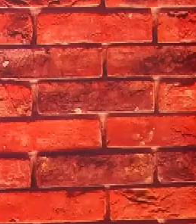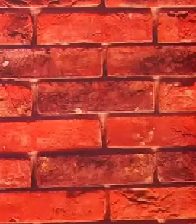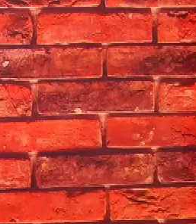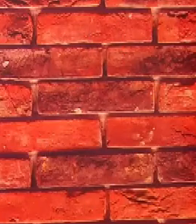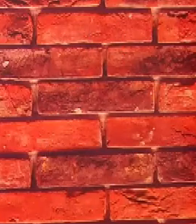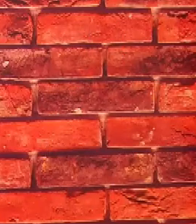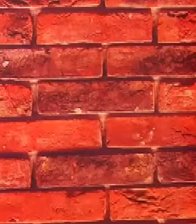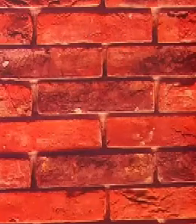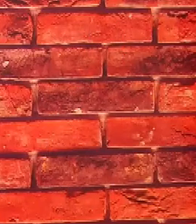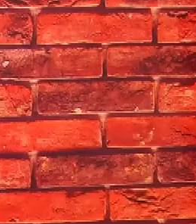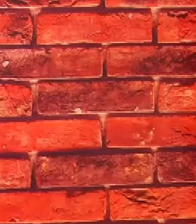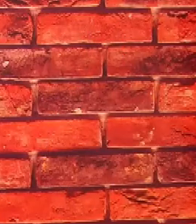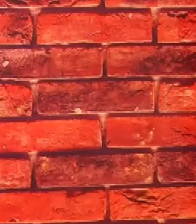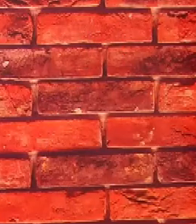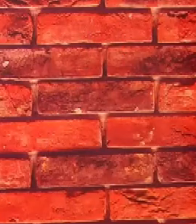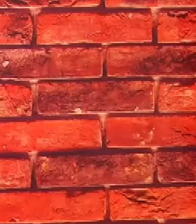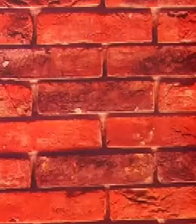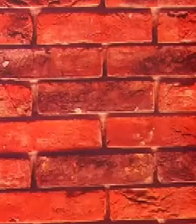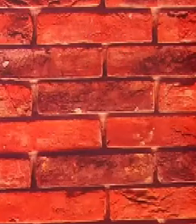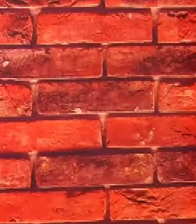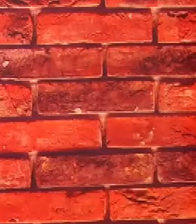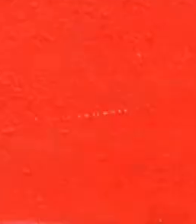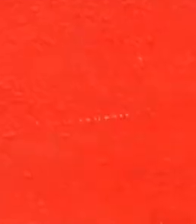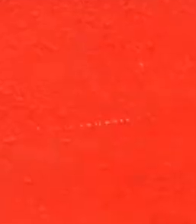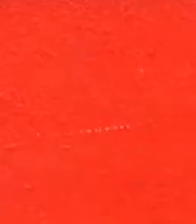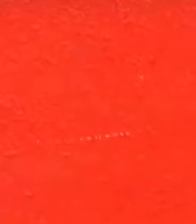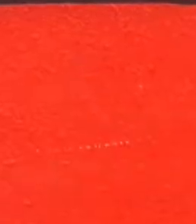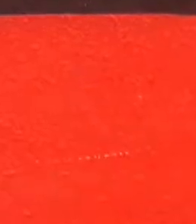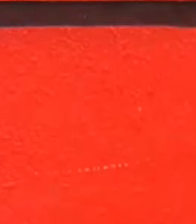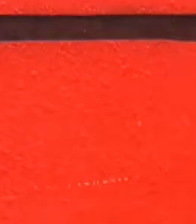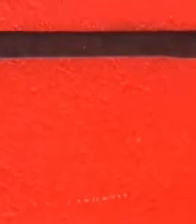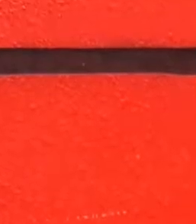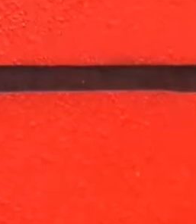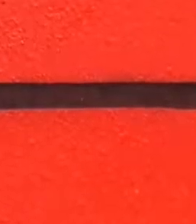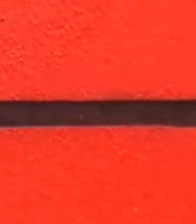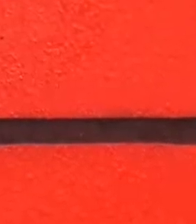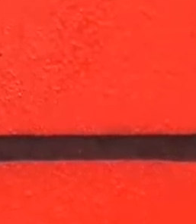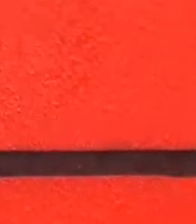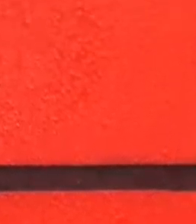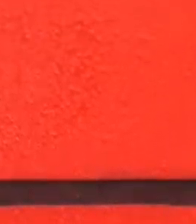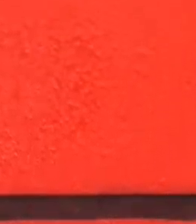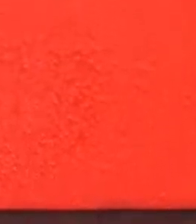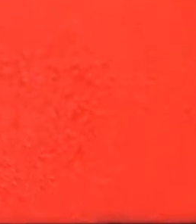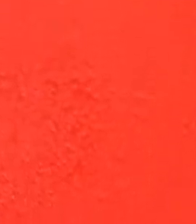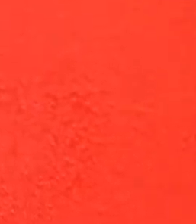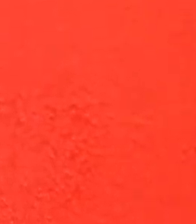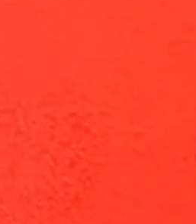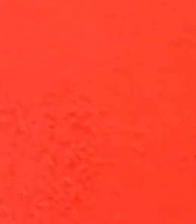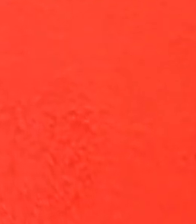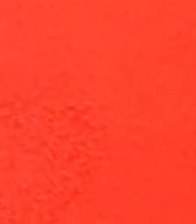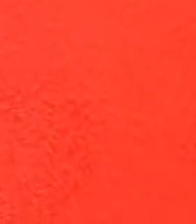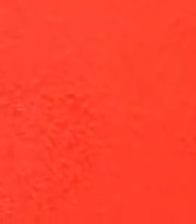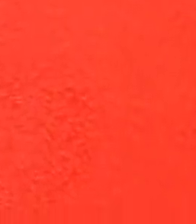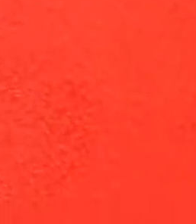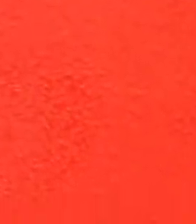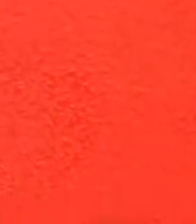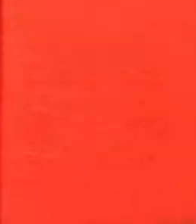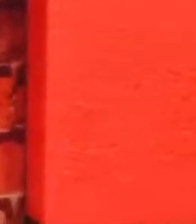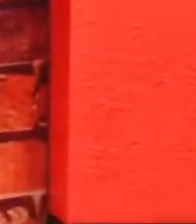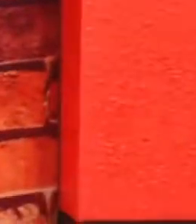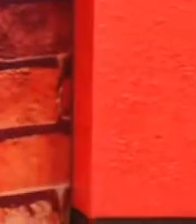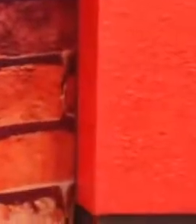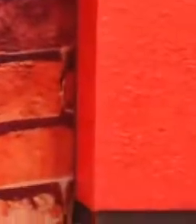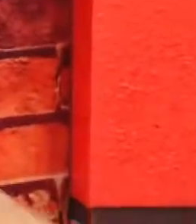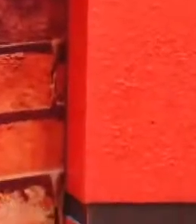hacer tostadas francesas. Hoy voy a utilizar este pan. Este pan es pan integral de avena de Levito Panadería. Lo pueden conseguir en la